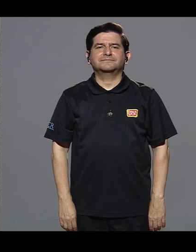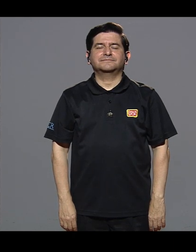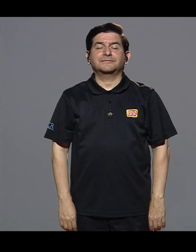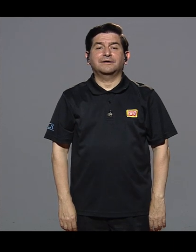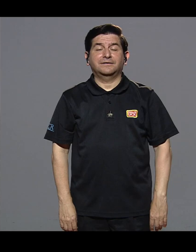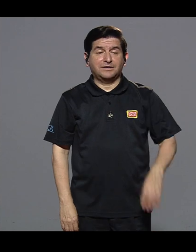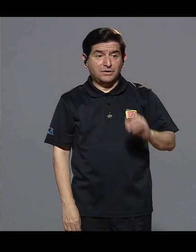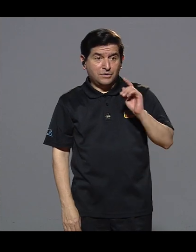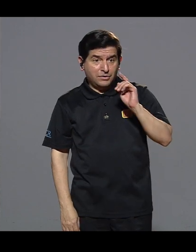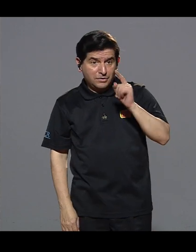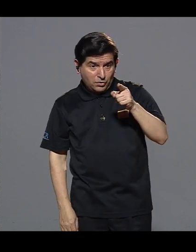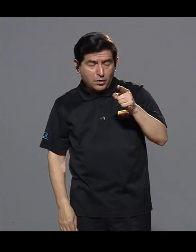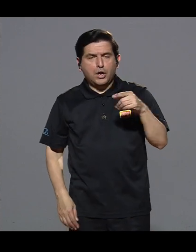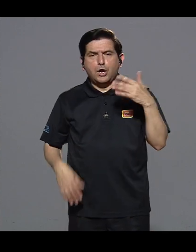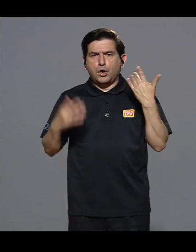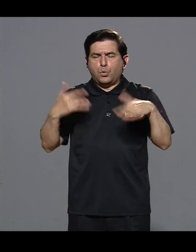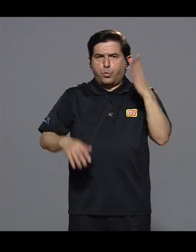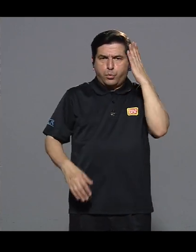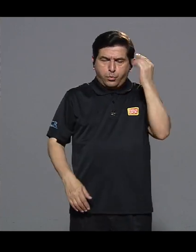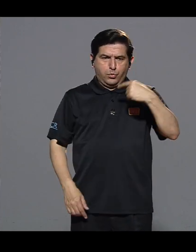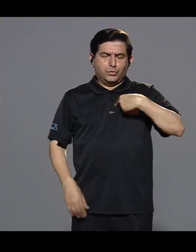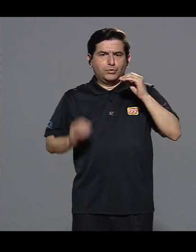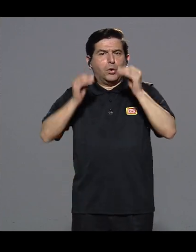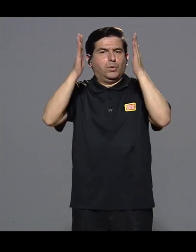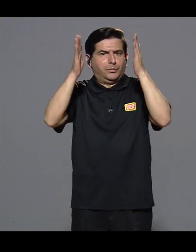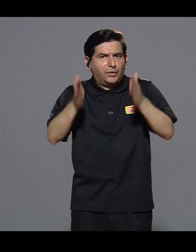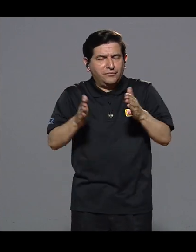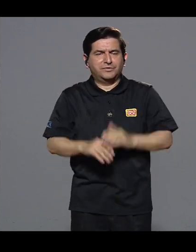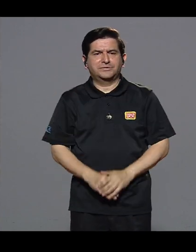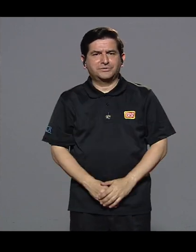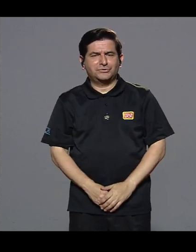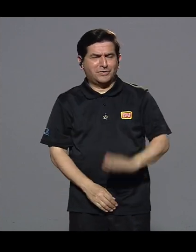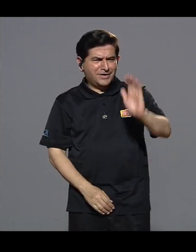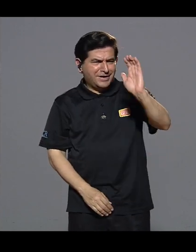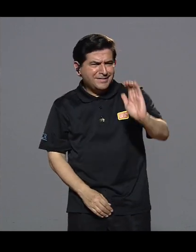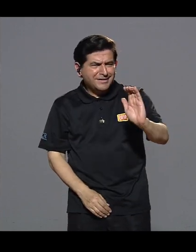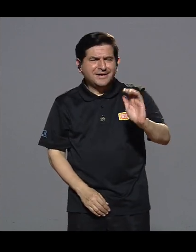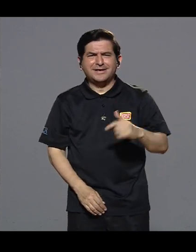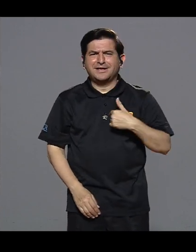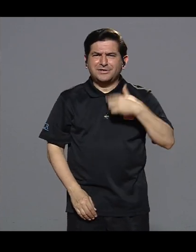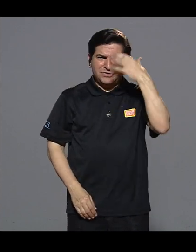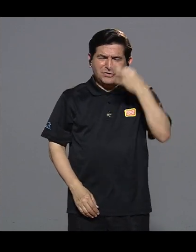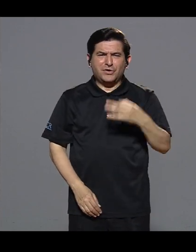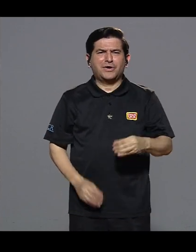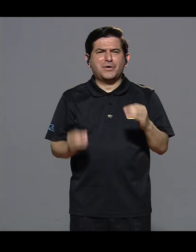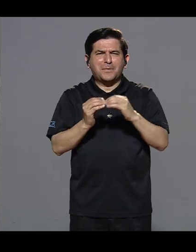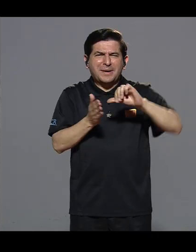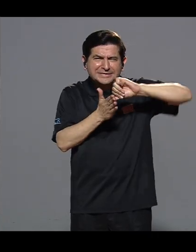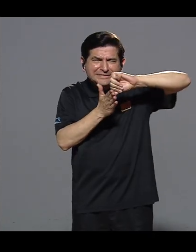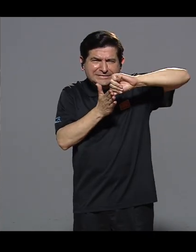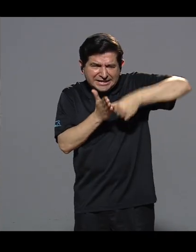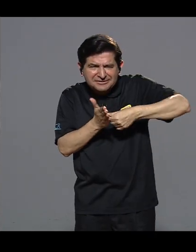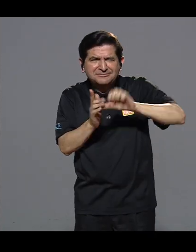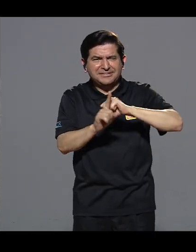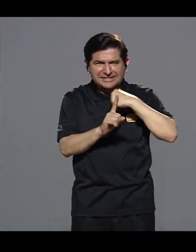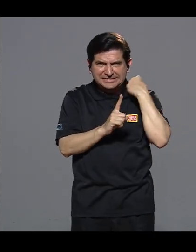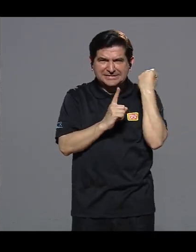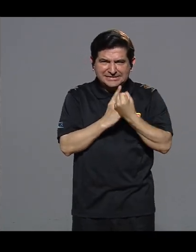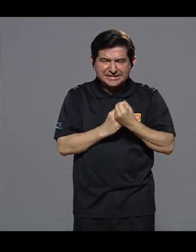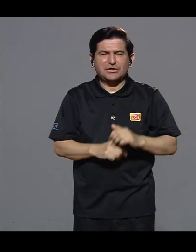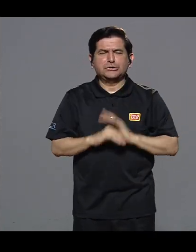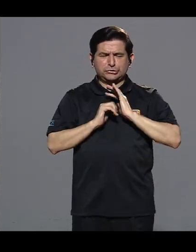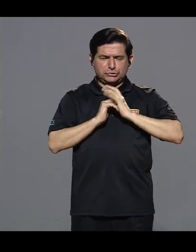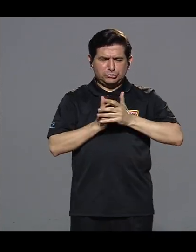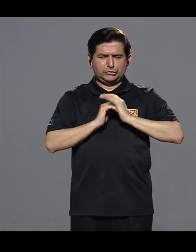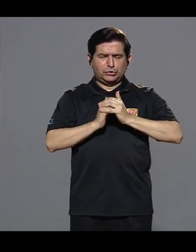Bueno, con Óscar fue una gran experiencia para mí como profesor. De niño creo que era más acentuada su condición